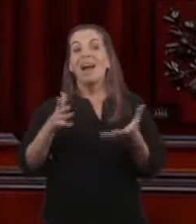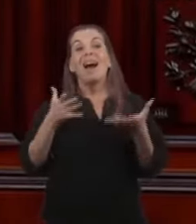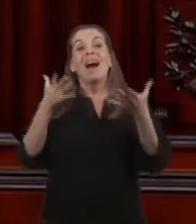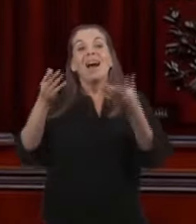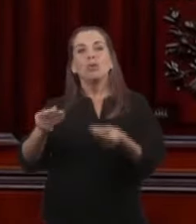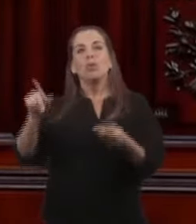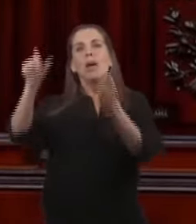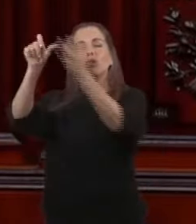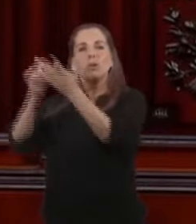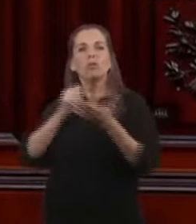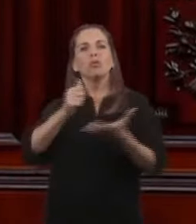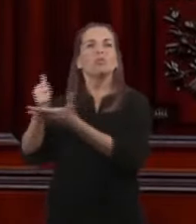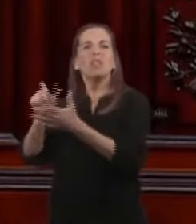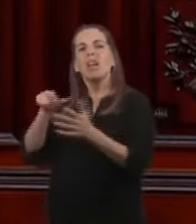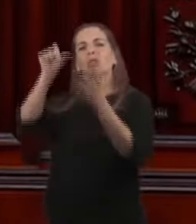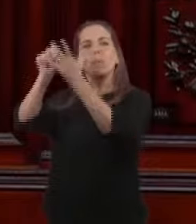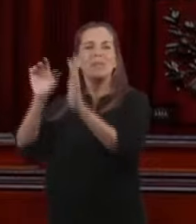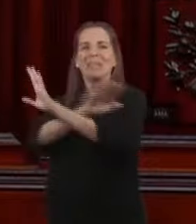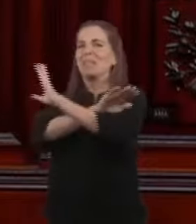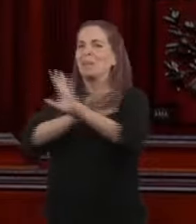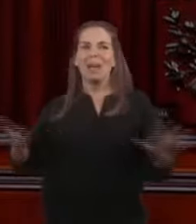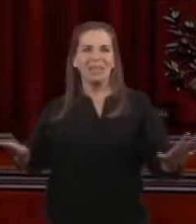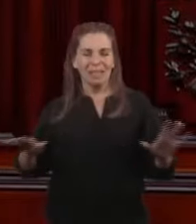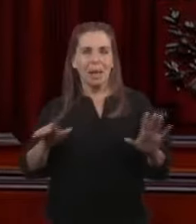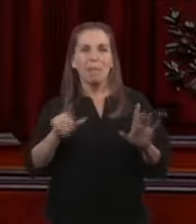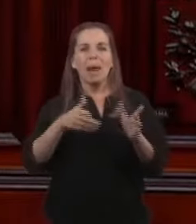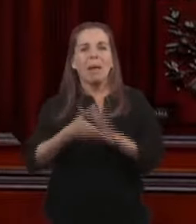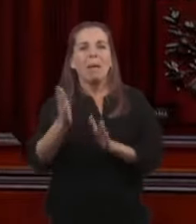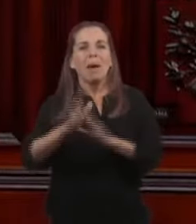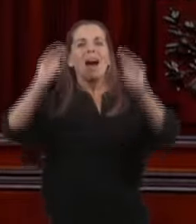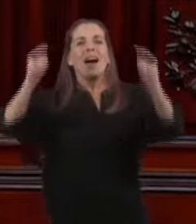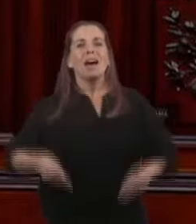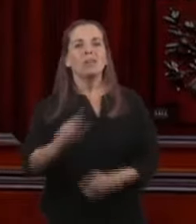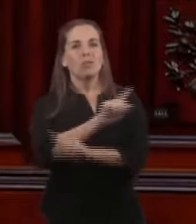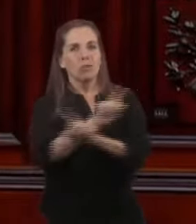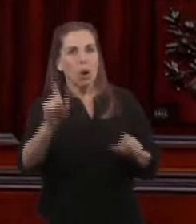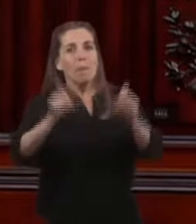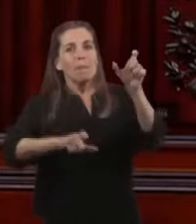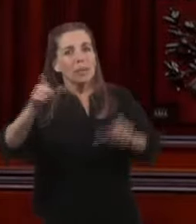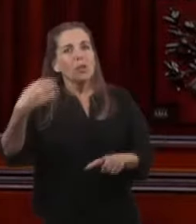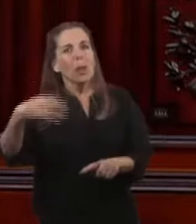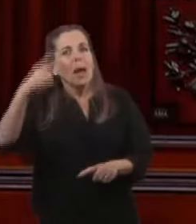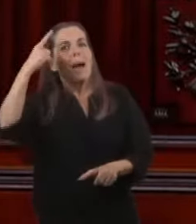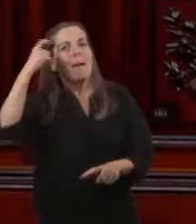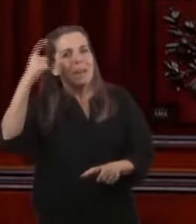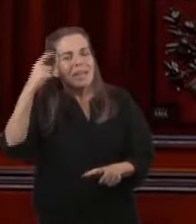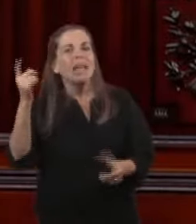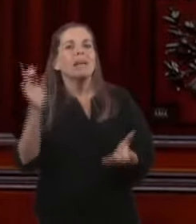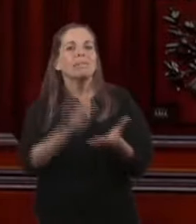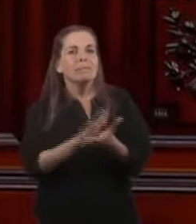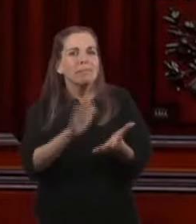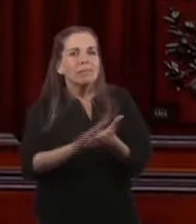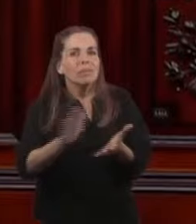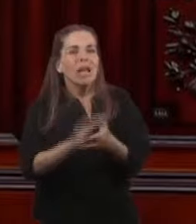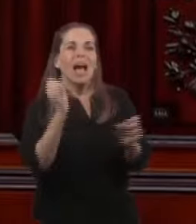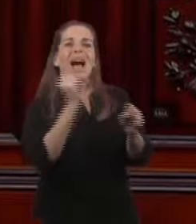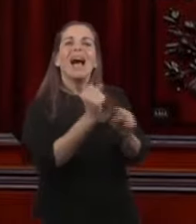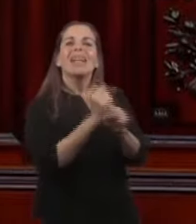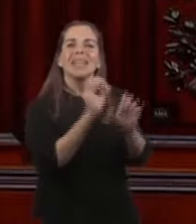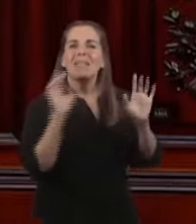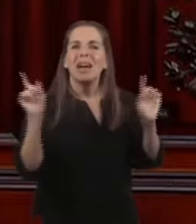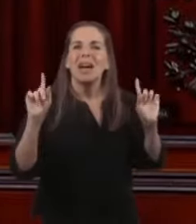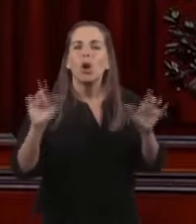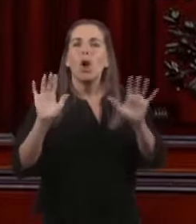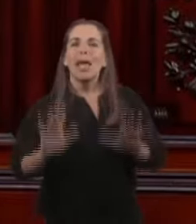debe eliminarse para que Roma no vaya a la banca rota la gente debe aprender nuevamente a trabajar en lugar de vivir a costa del